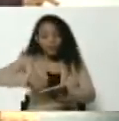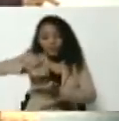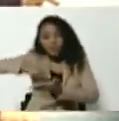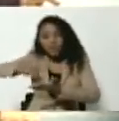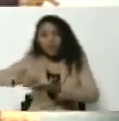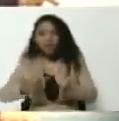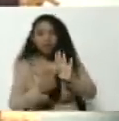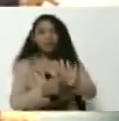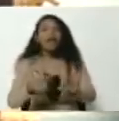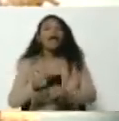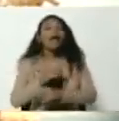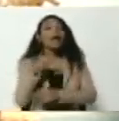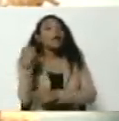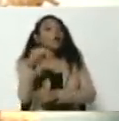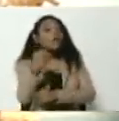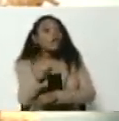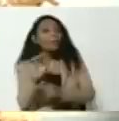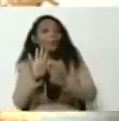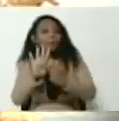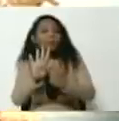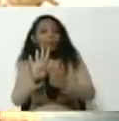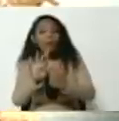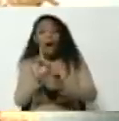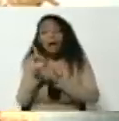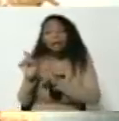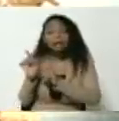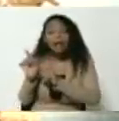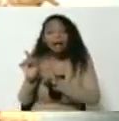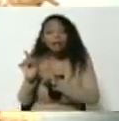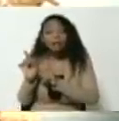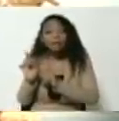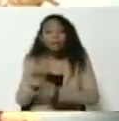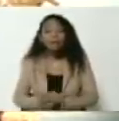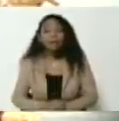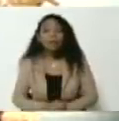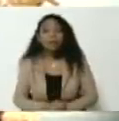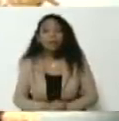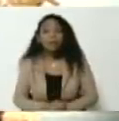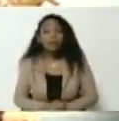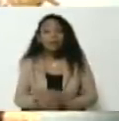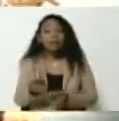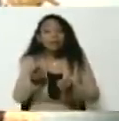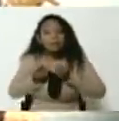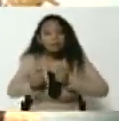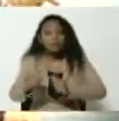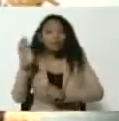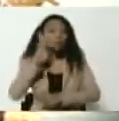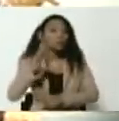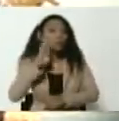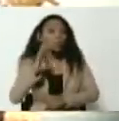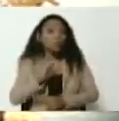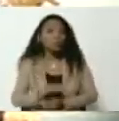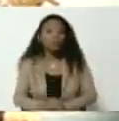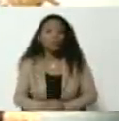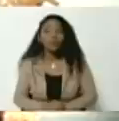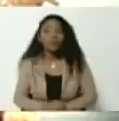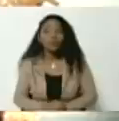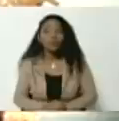noviembre. Y está ya, digamos, completamente cerrada la trama de corrupción.